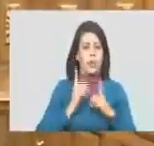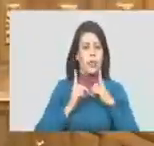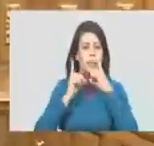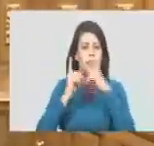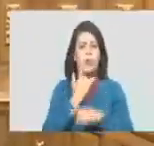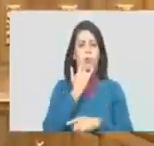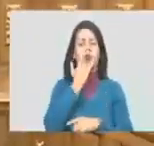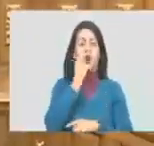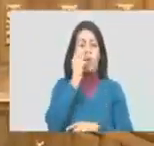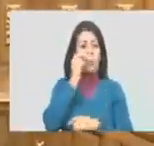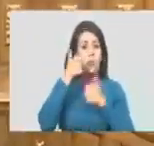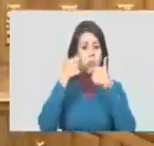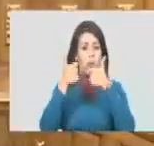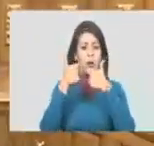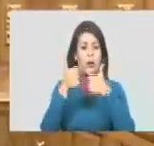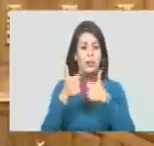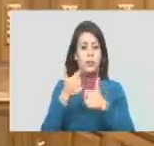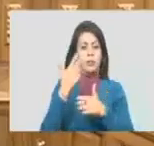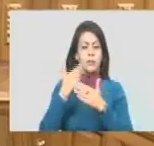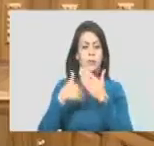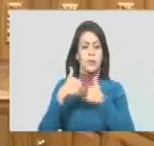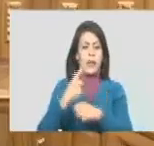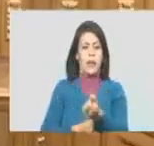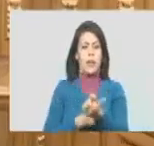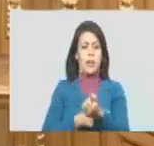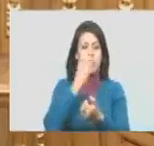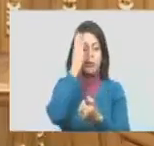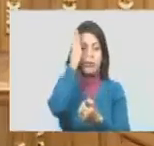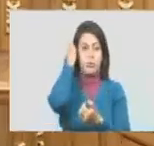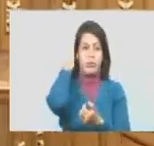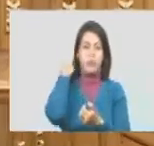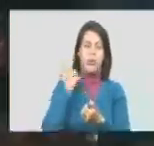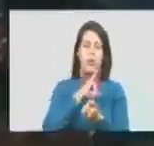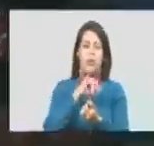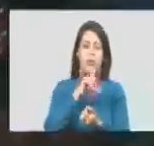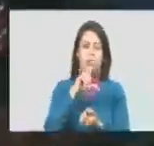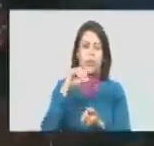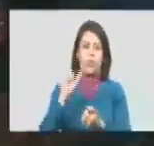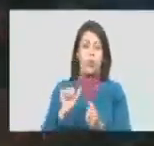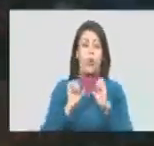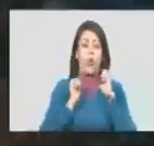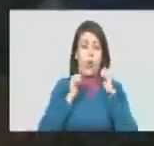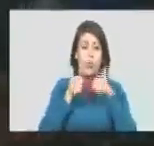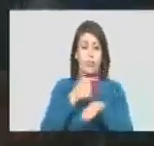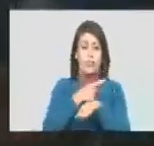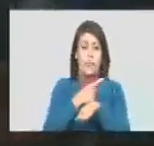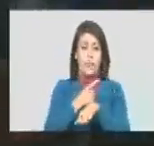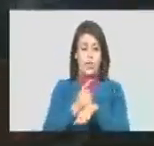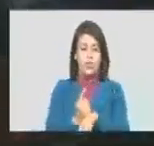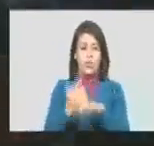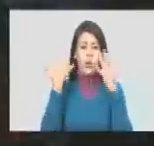hombre valiente, al hombre bueno, que fue nuestro querido hermano Julio García Jarpa. Inicia el minuto de aplauso.